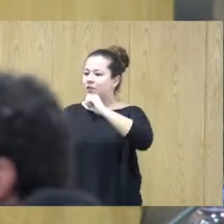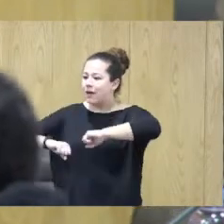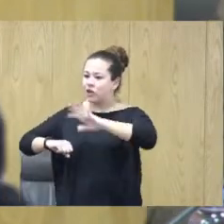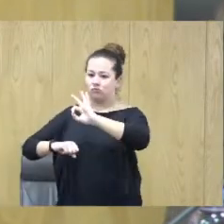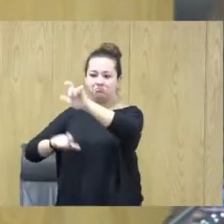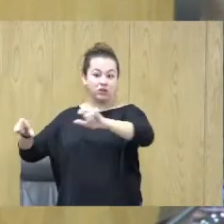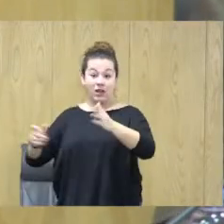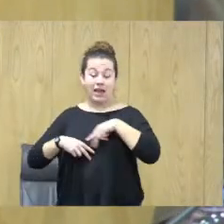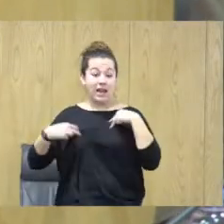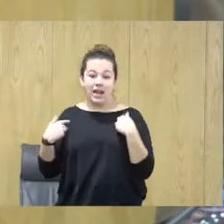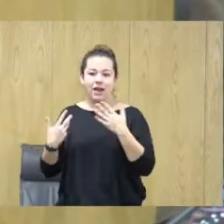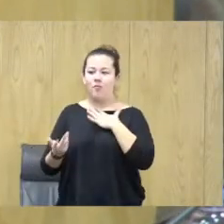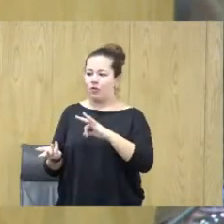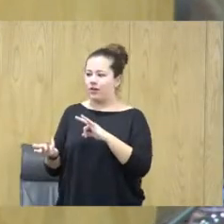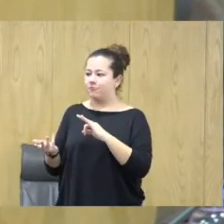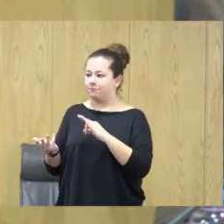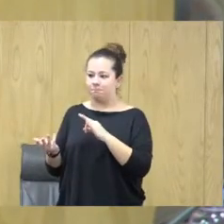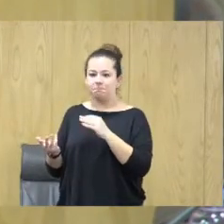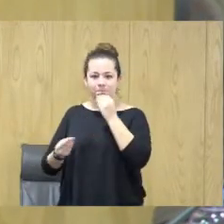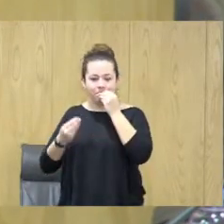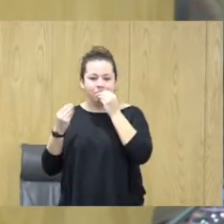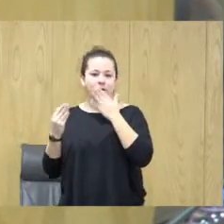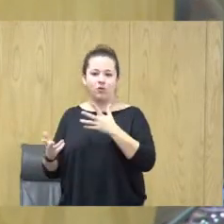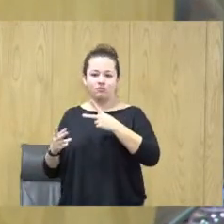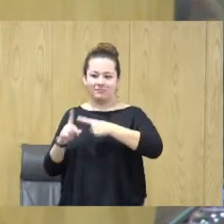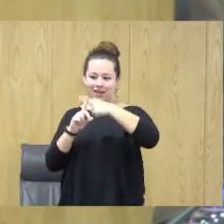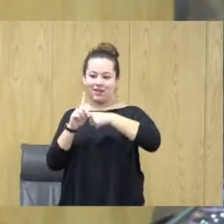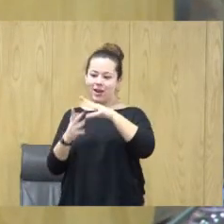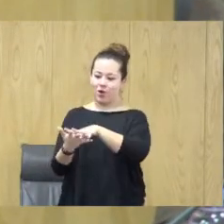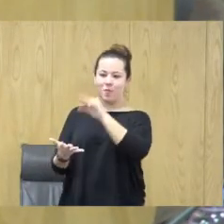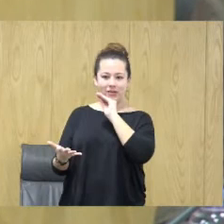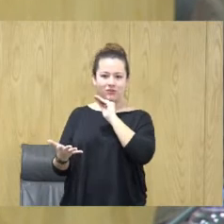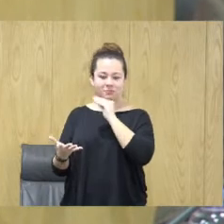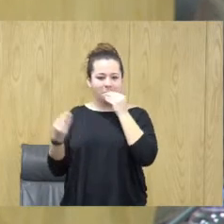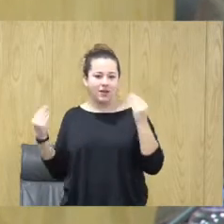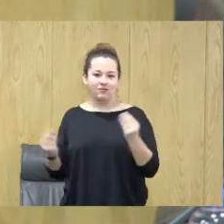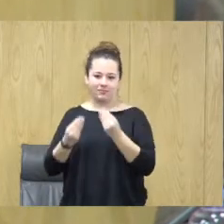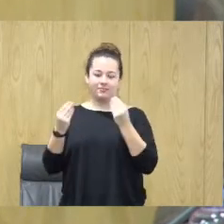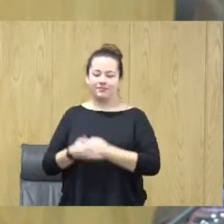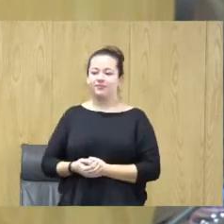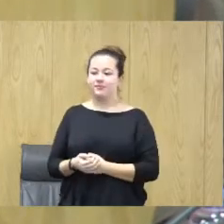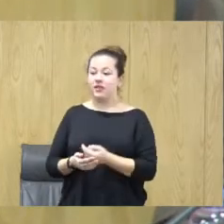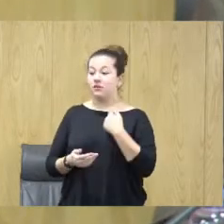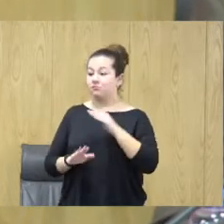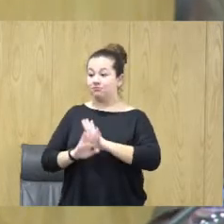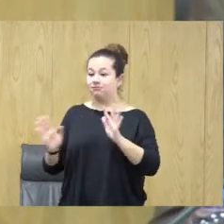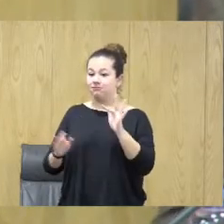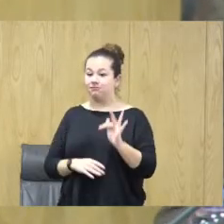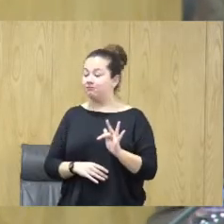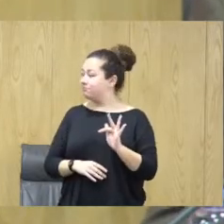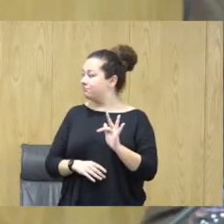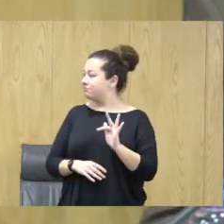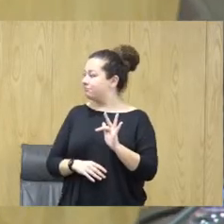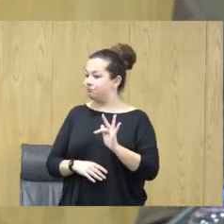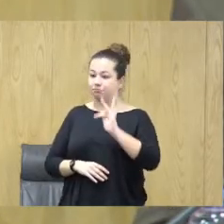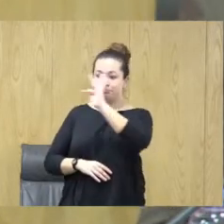ciudadanía en general, pues podamos tener un mayor nivel de comprensión al respecto. Yo, sin más, le cedo la palabra a